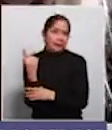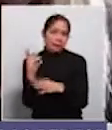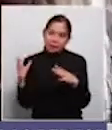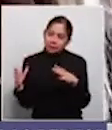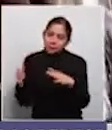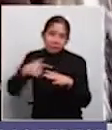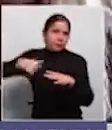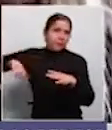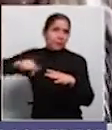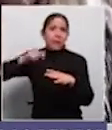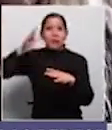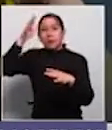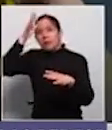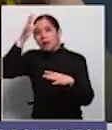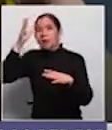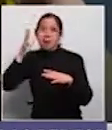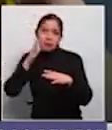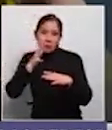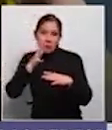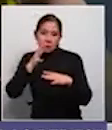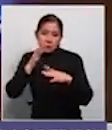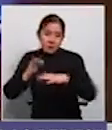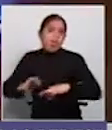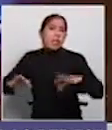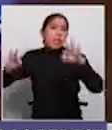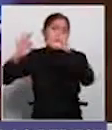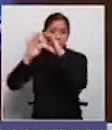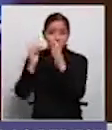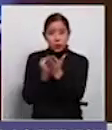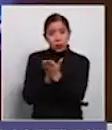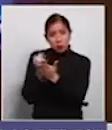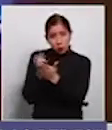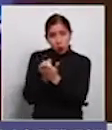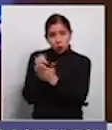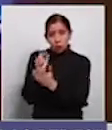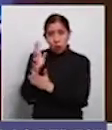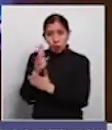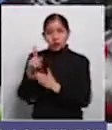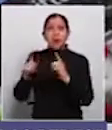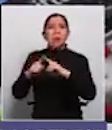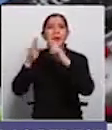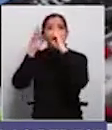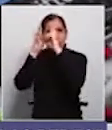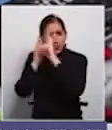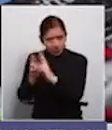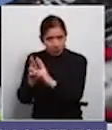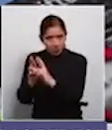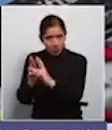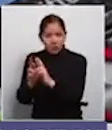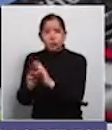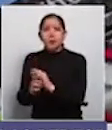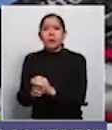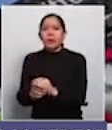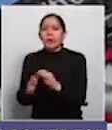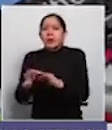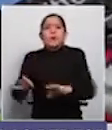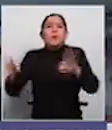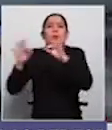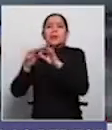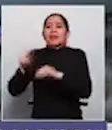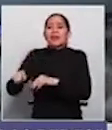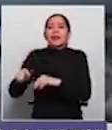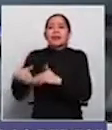mamá, respecto al uso del internet de niños y adolescentes. Tengamos presente que ellos están en un proceso de